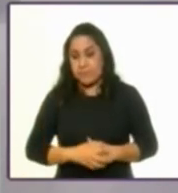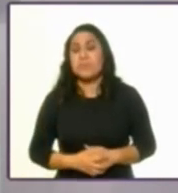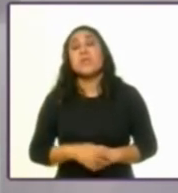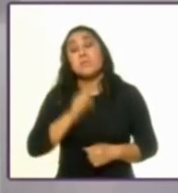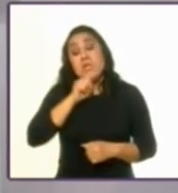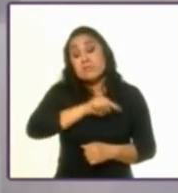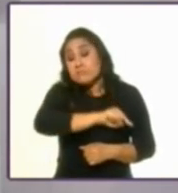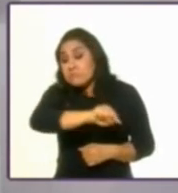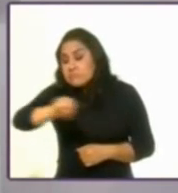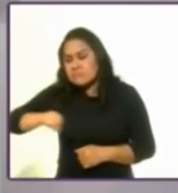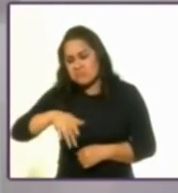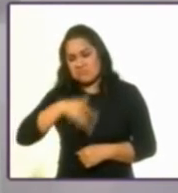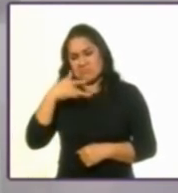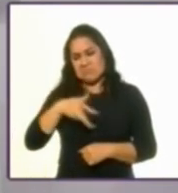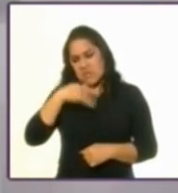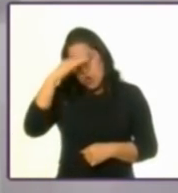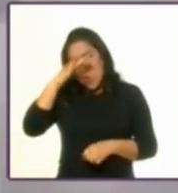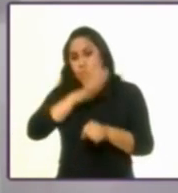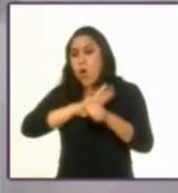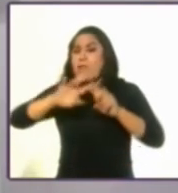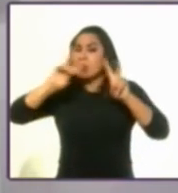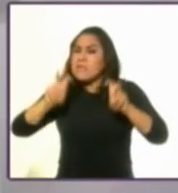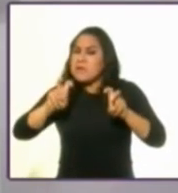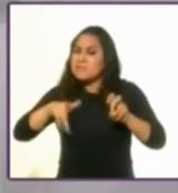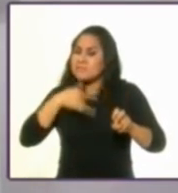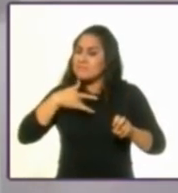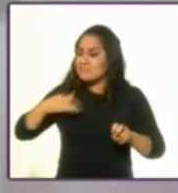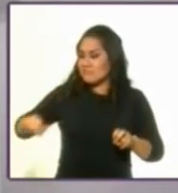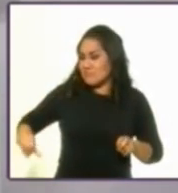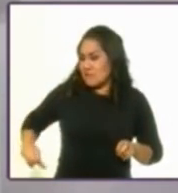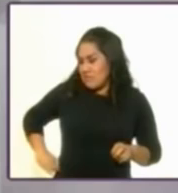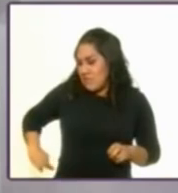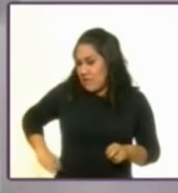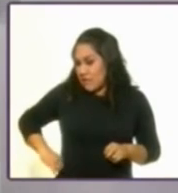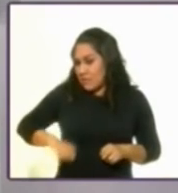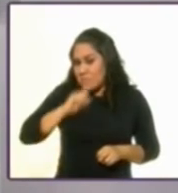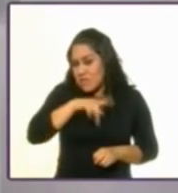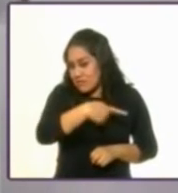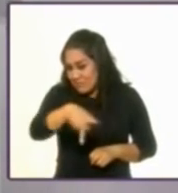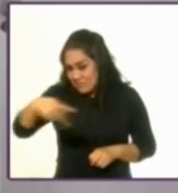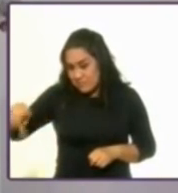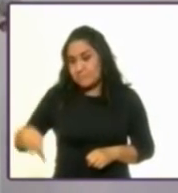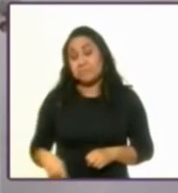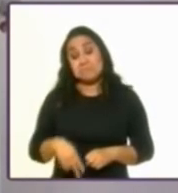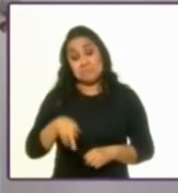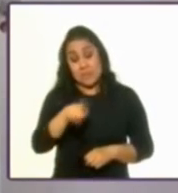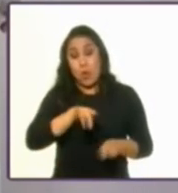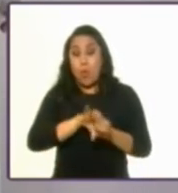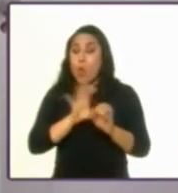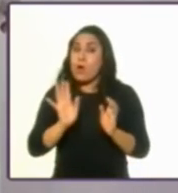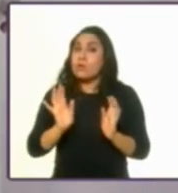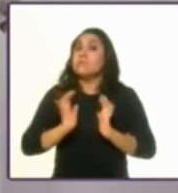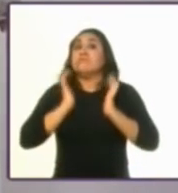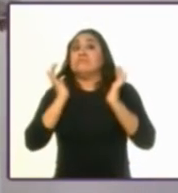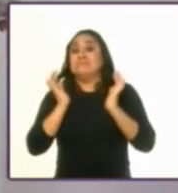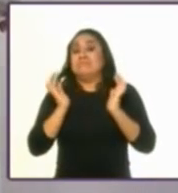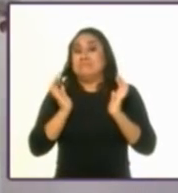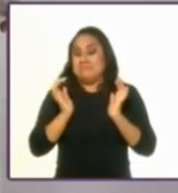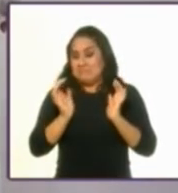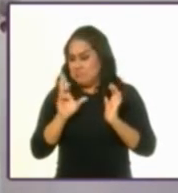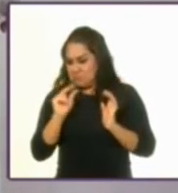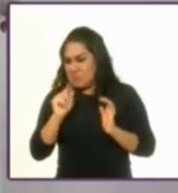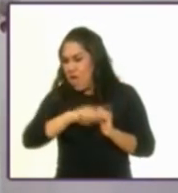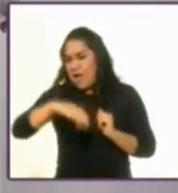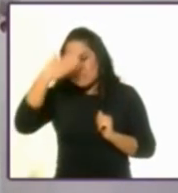manifestaron cuál fue el tema que más les interesó y no es de sorprender que el tema fueron los sismos